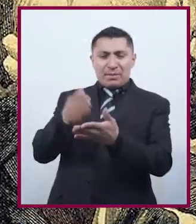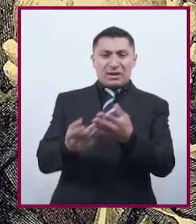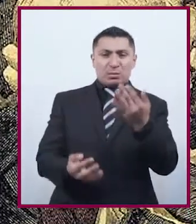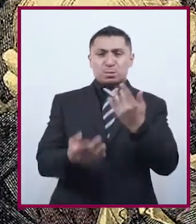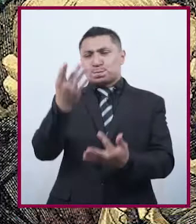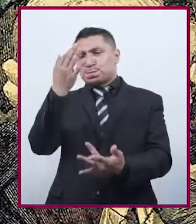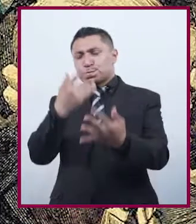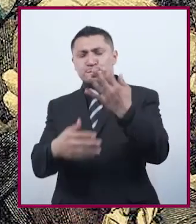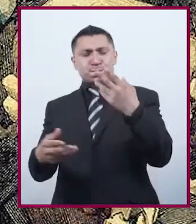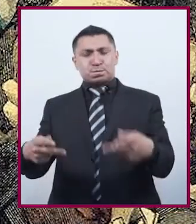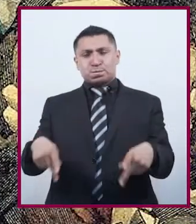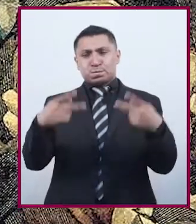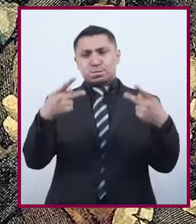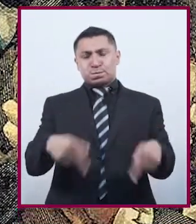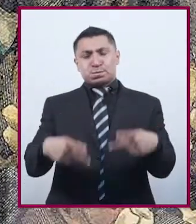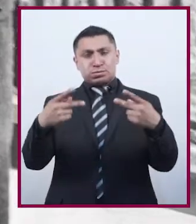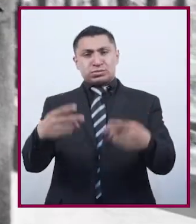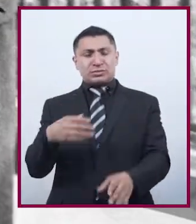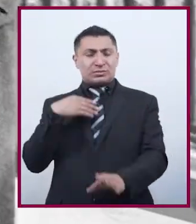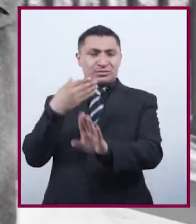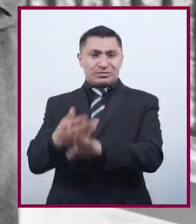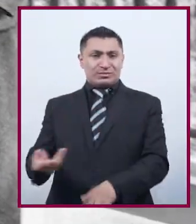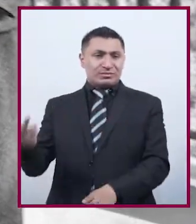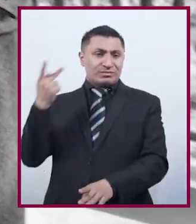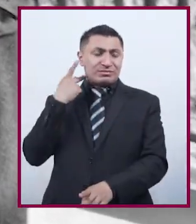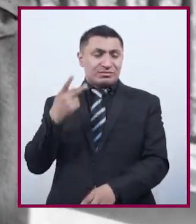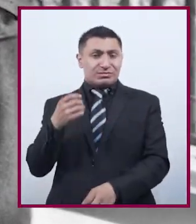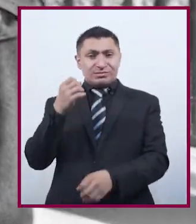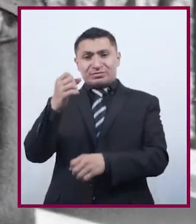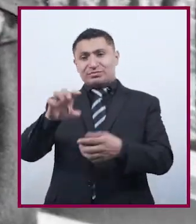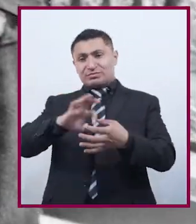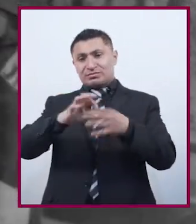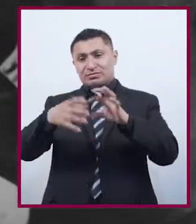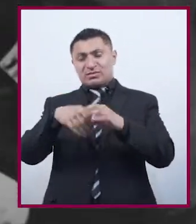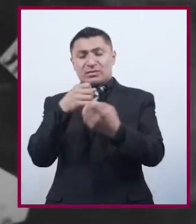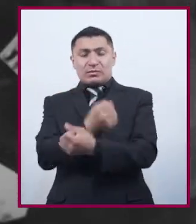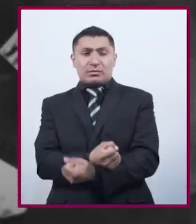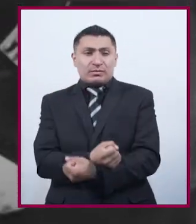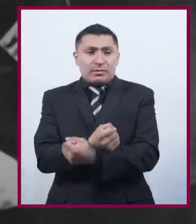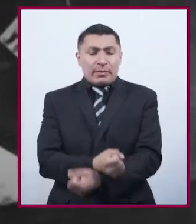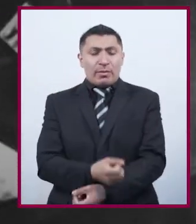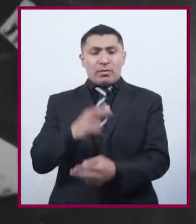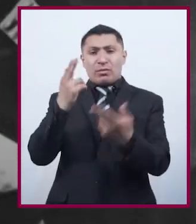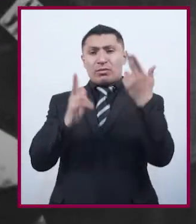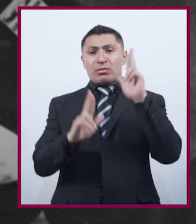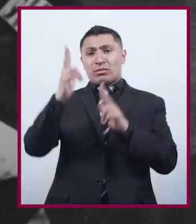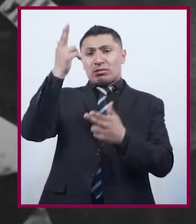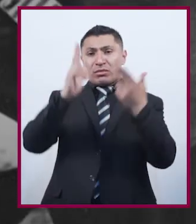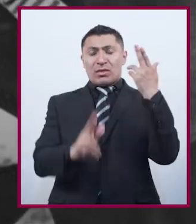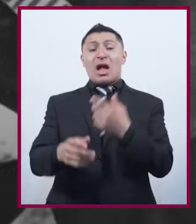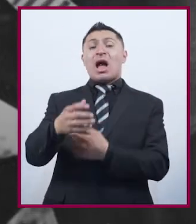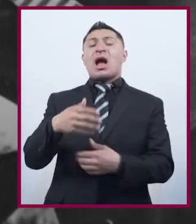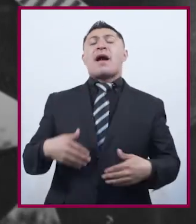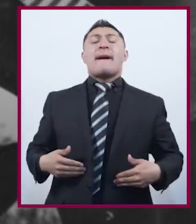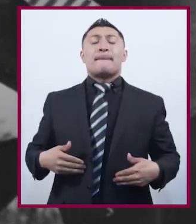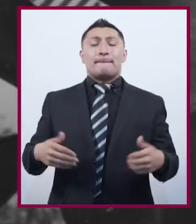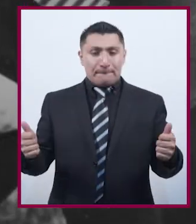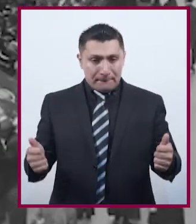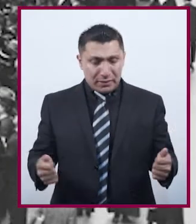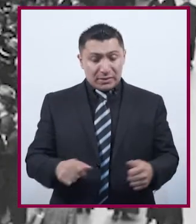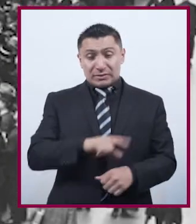en mítines, incendian comercios, sabotean a políticos, se encadenan e incluso realizan huelgas de